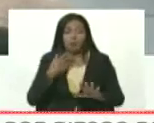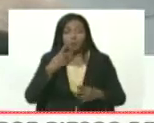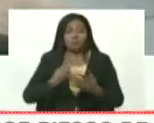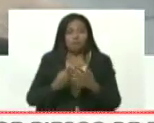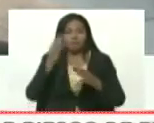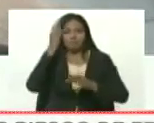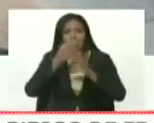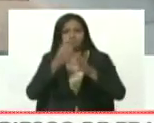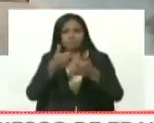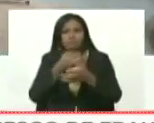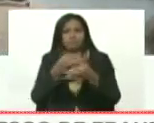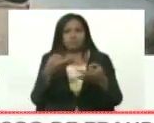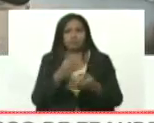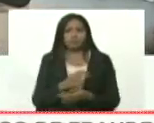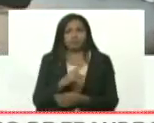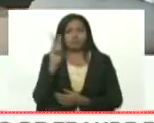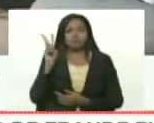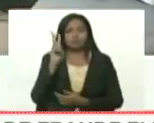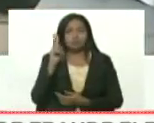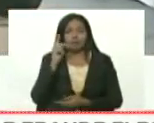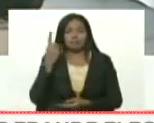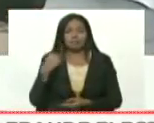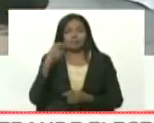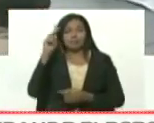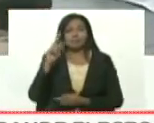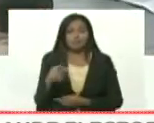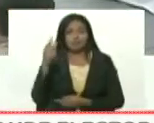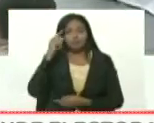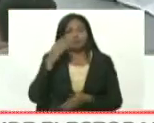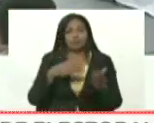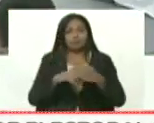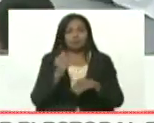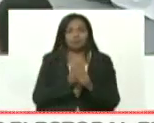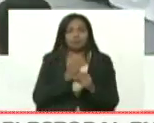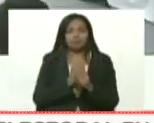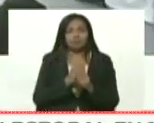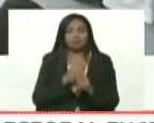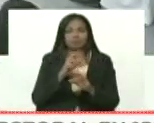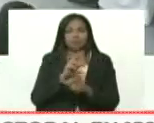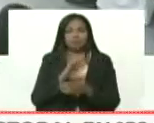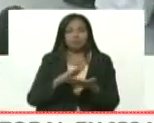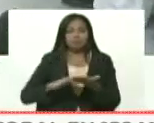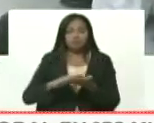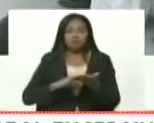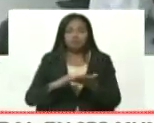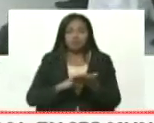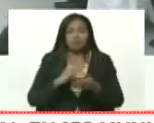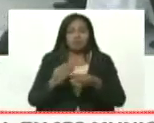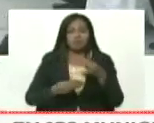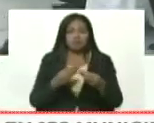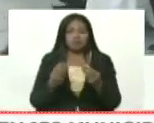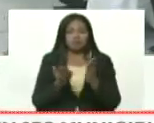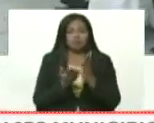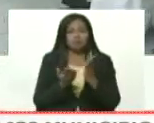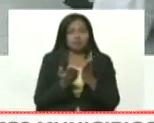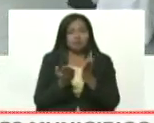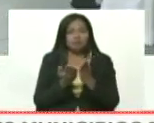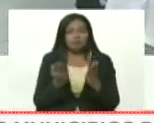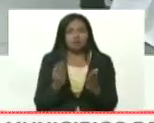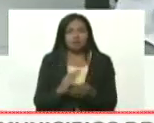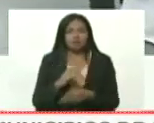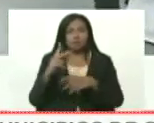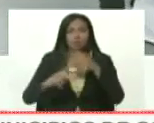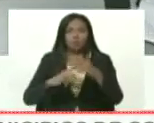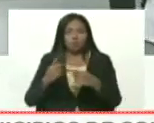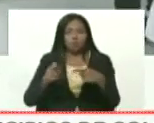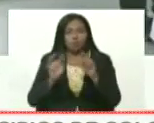fe. Hay una Venezuela que todos los días sale a trabajar, a resolver, a hacer, a estudiar, a